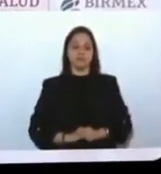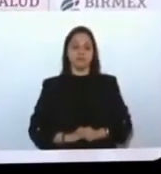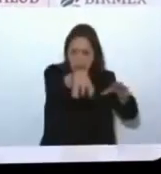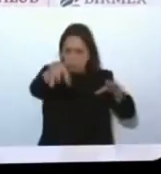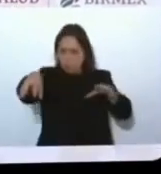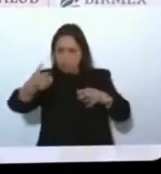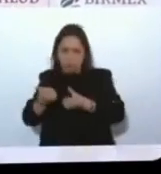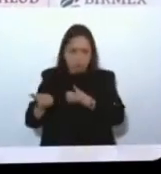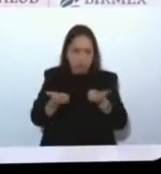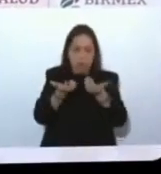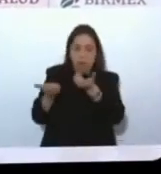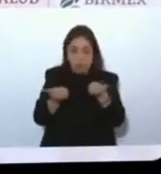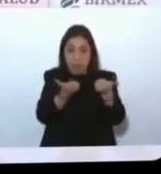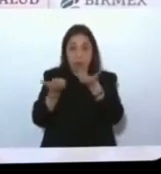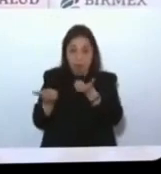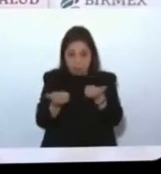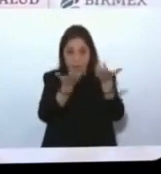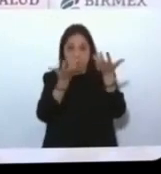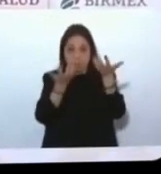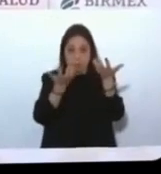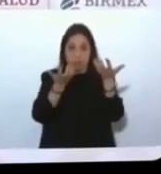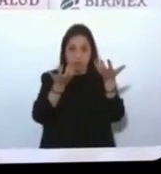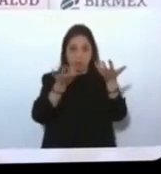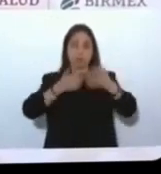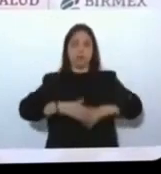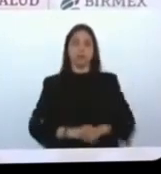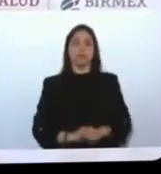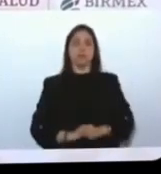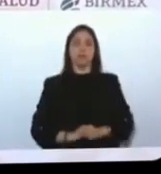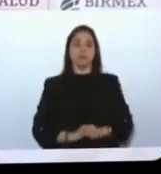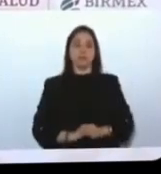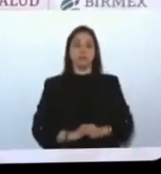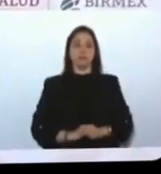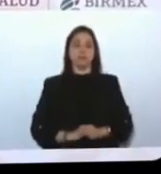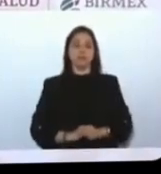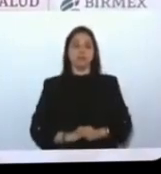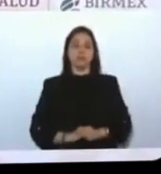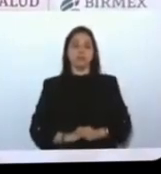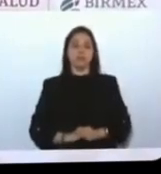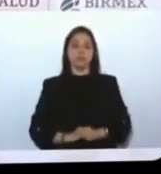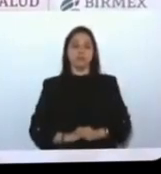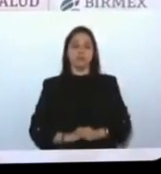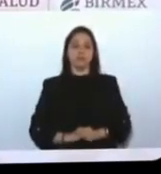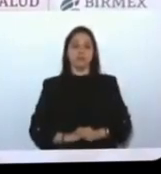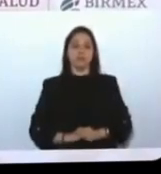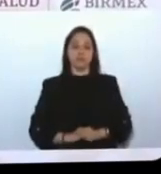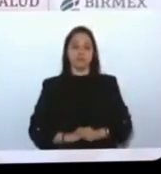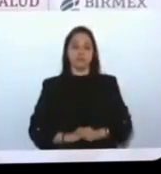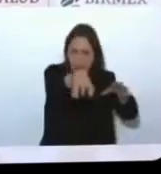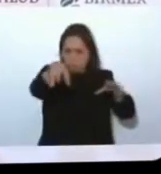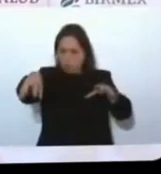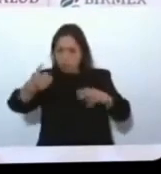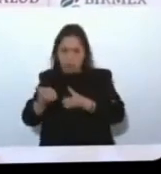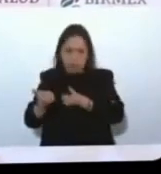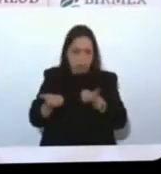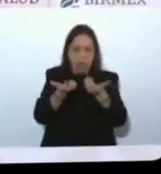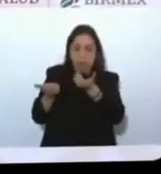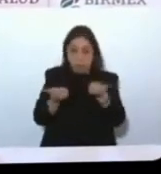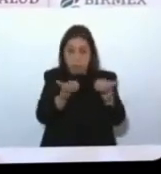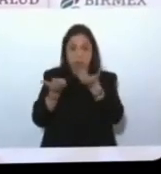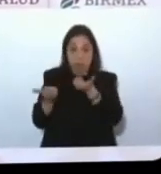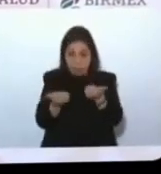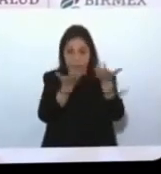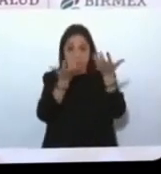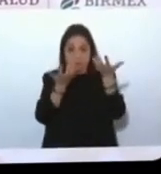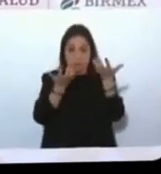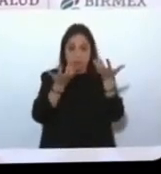de la república sacándole una sonrisa que siempre la trae dentro de si vitorio y Esto va a ser todo el tiempo recuerda muy bien